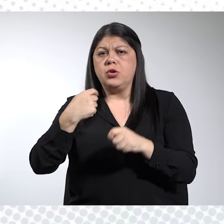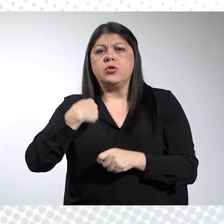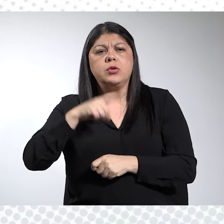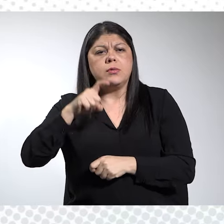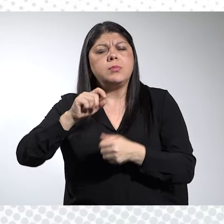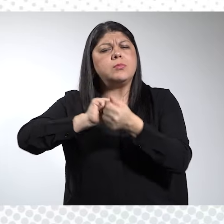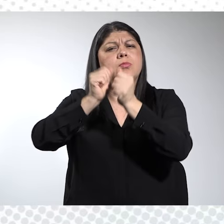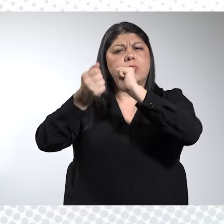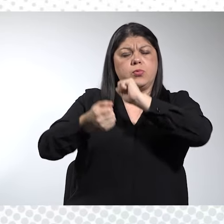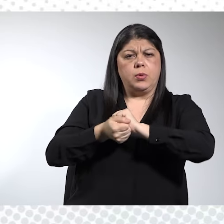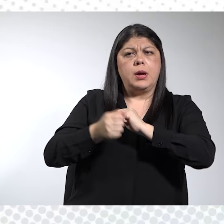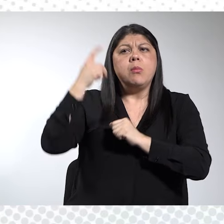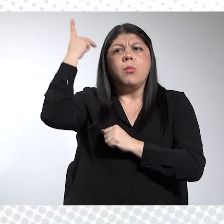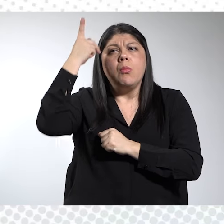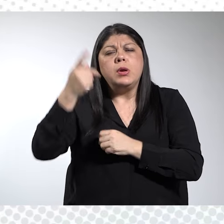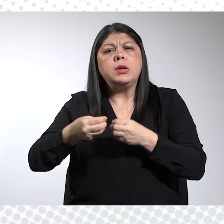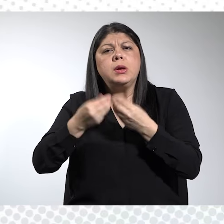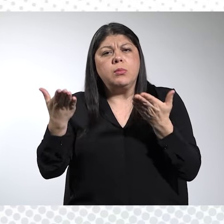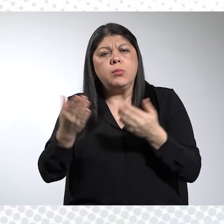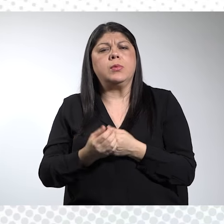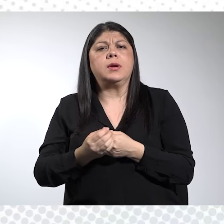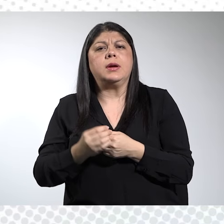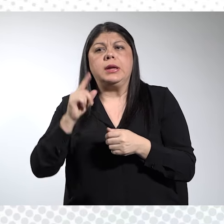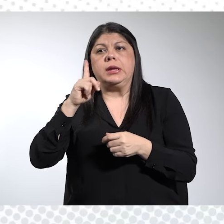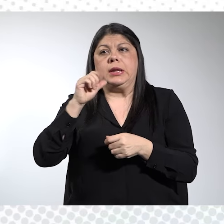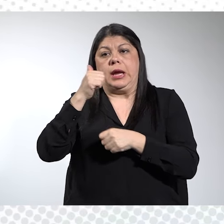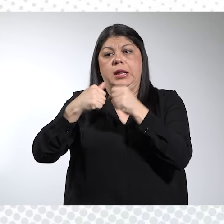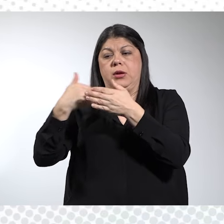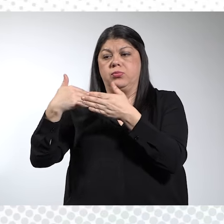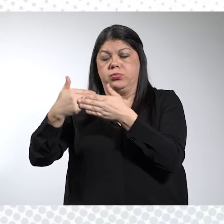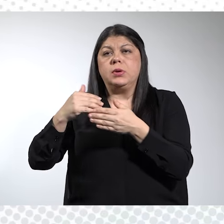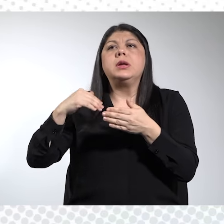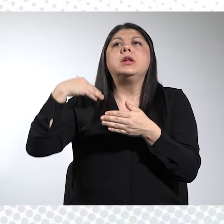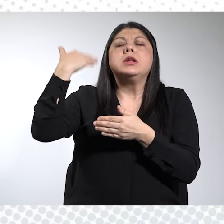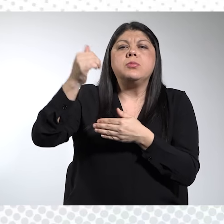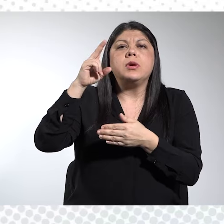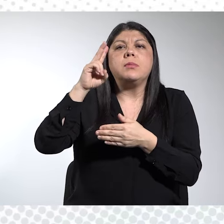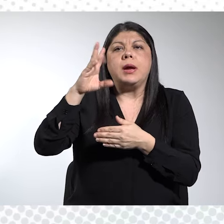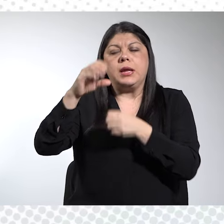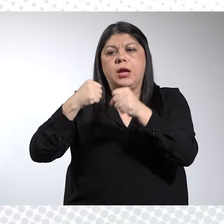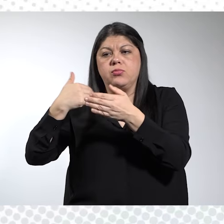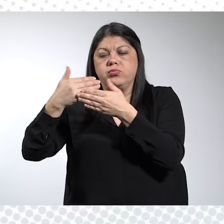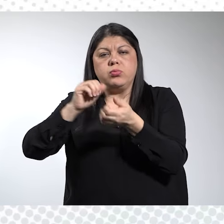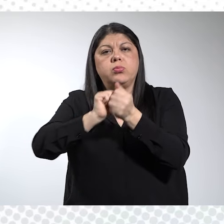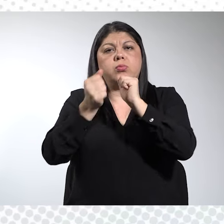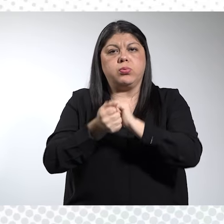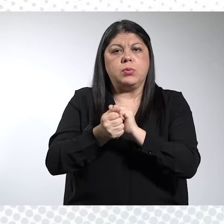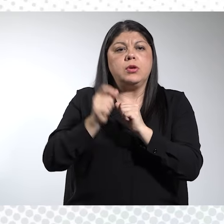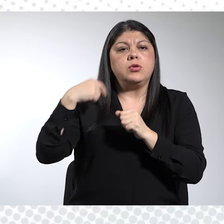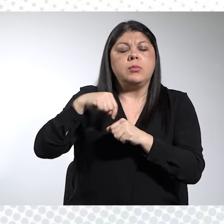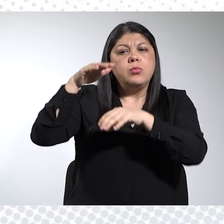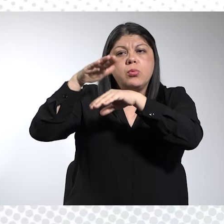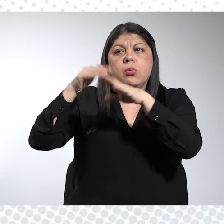y hay que hacer transformaciones de política pública educativa de 10 años en primera etapa y de 20 años en segunda etapa y